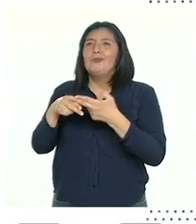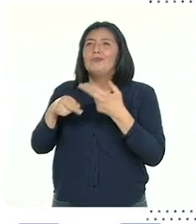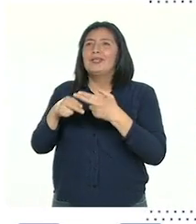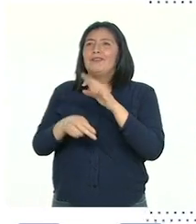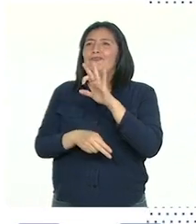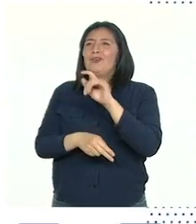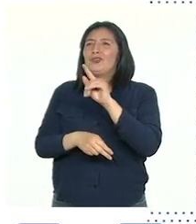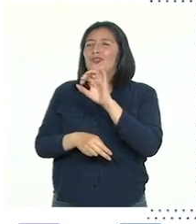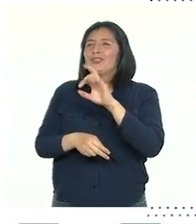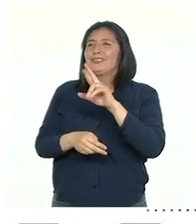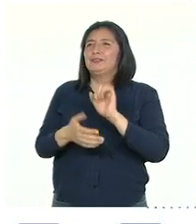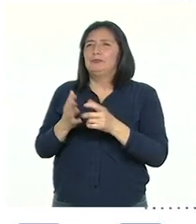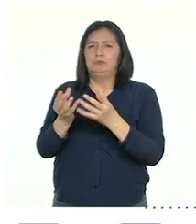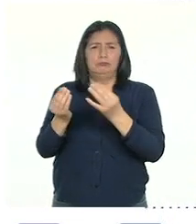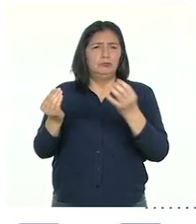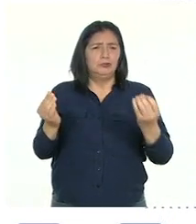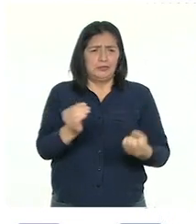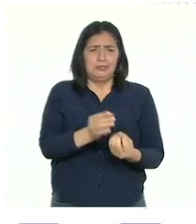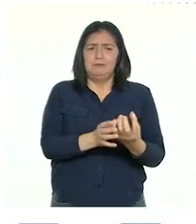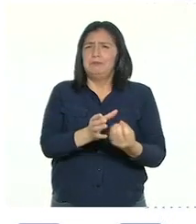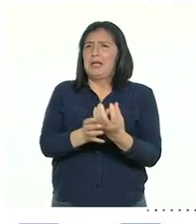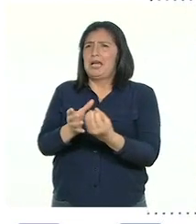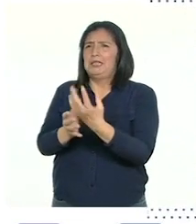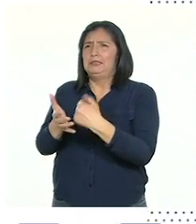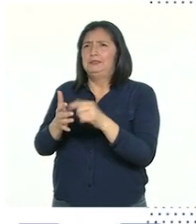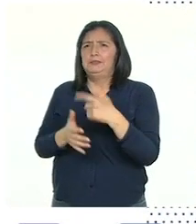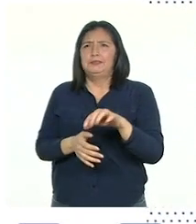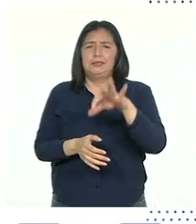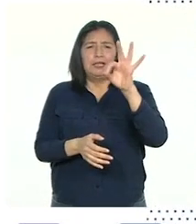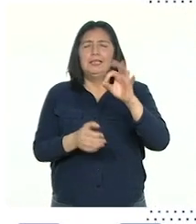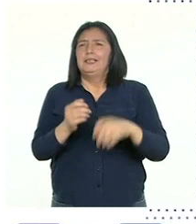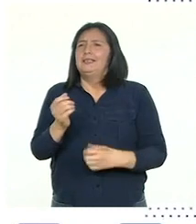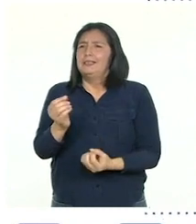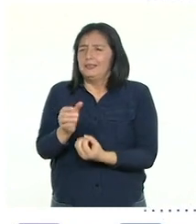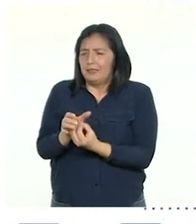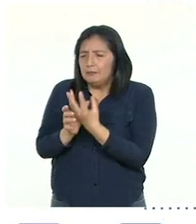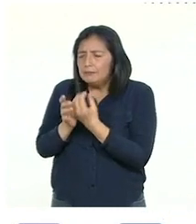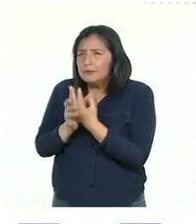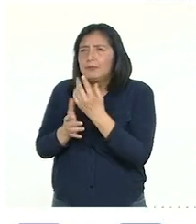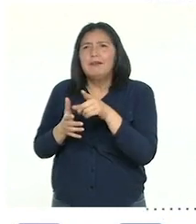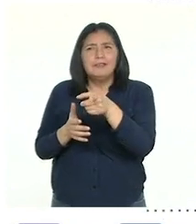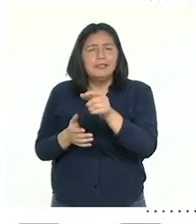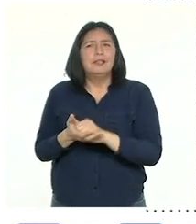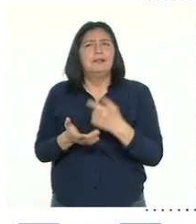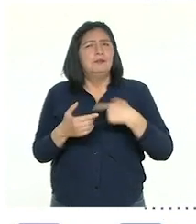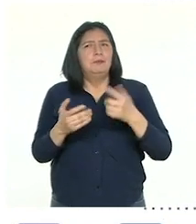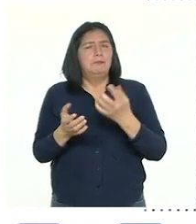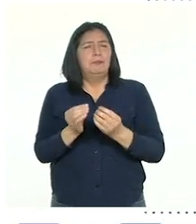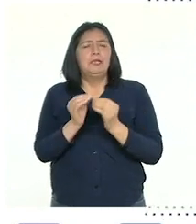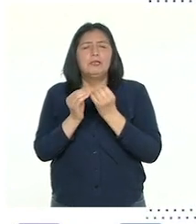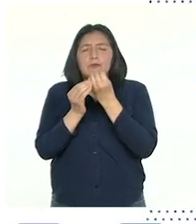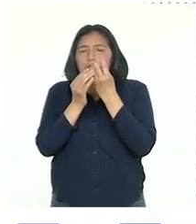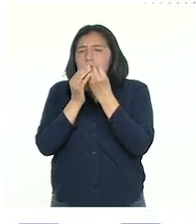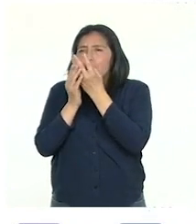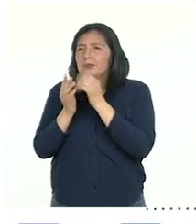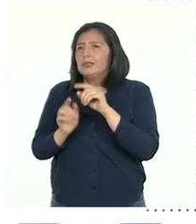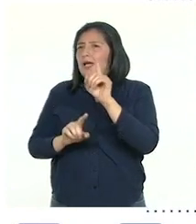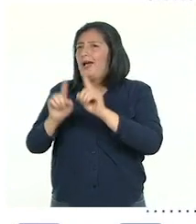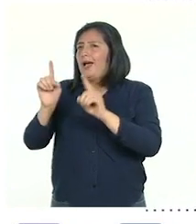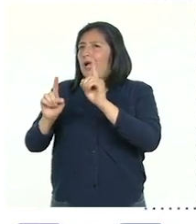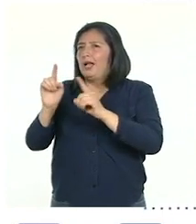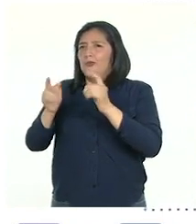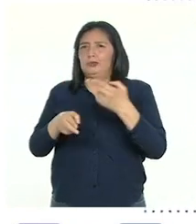fotorreceptores. La mayoría de las plantas eligen la primavera para florecer, aunque algunas, como